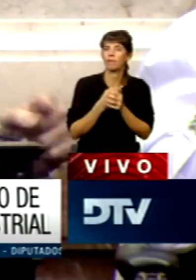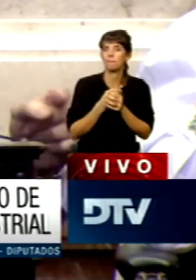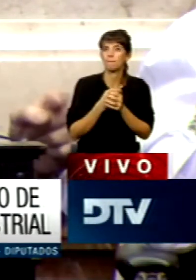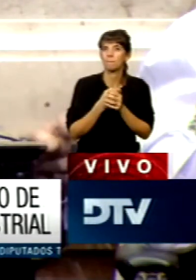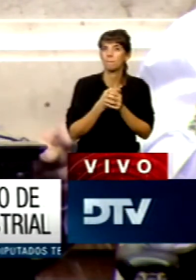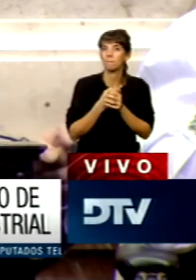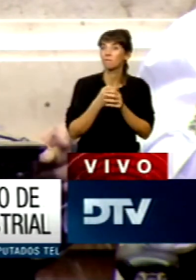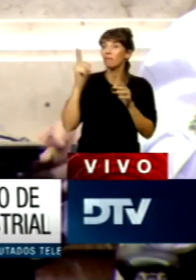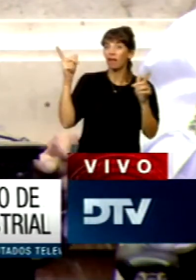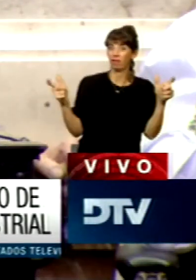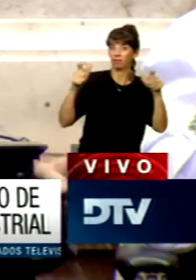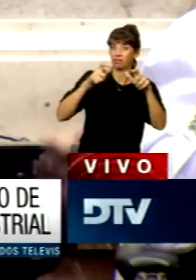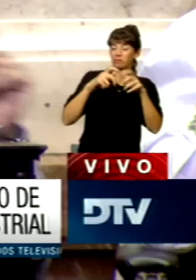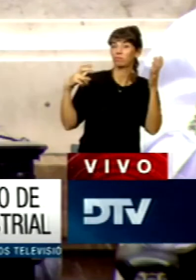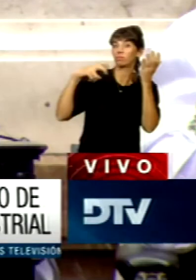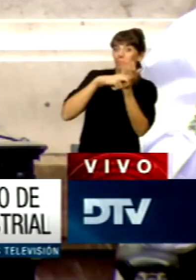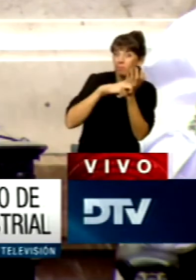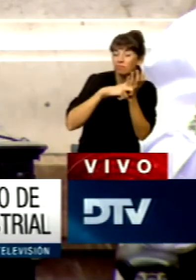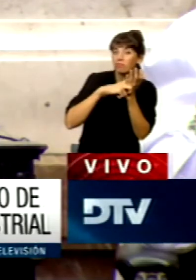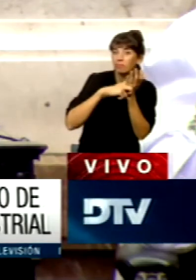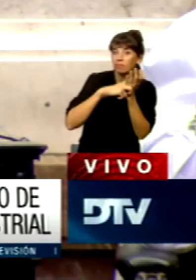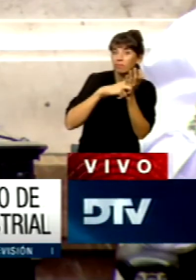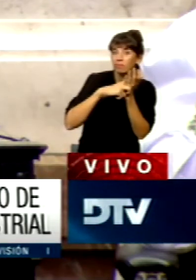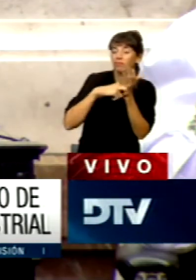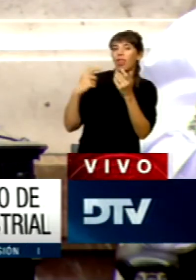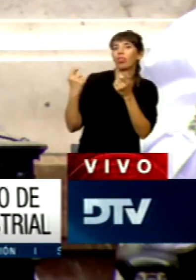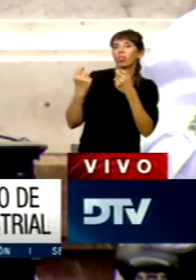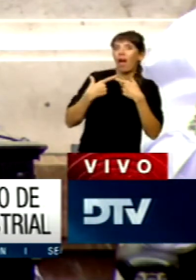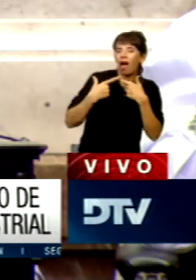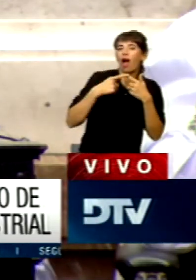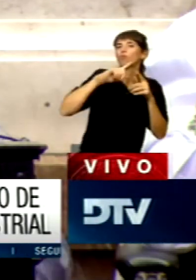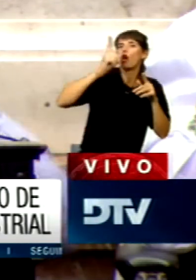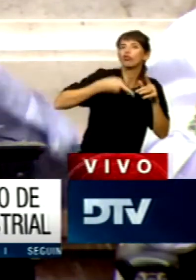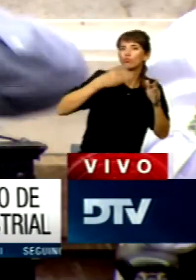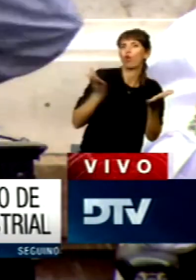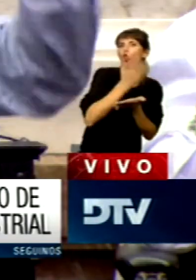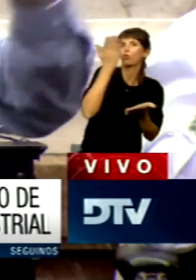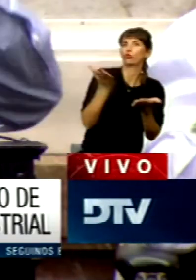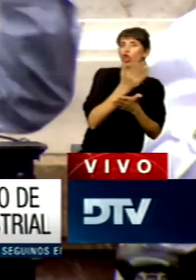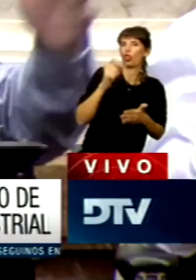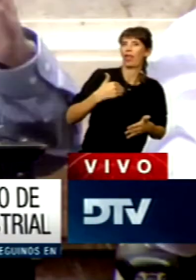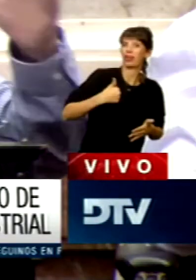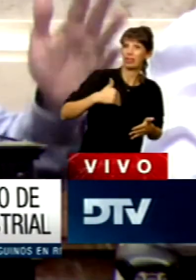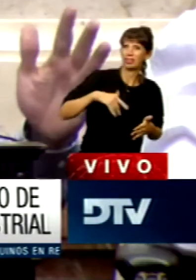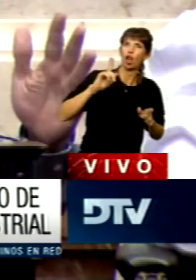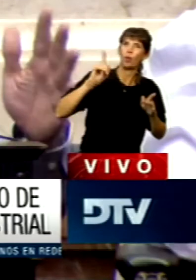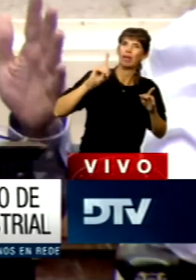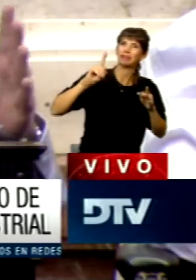esa junta fiscalizadora es la que nos va a dar un cupo de producción a la Argentina. No es que es libre esto